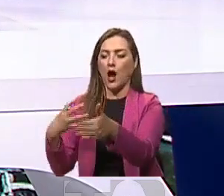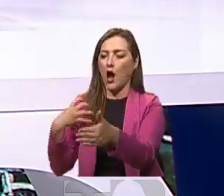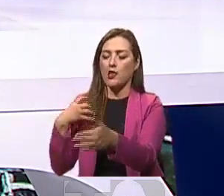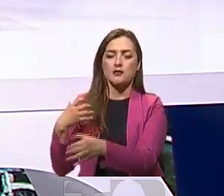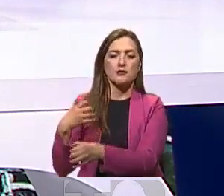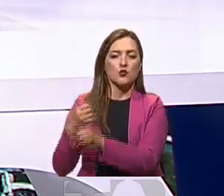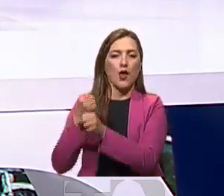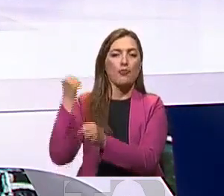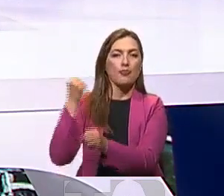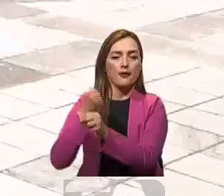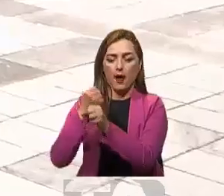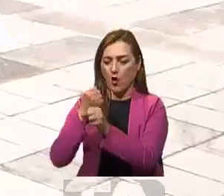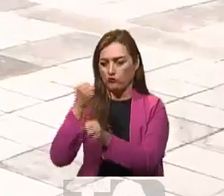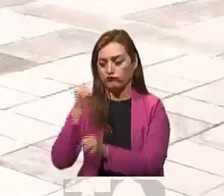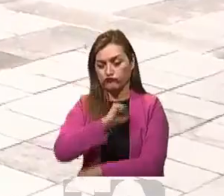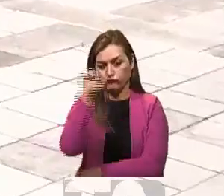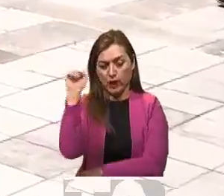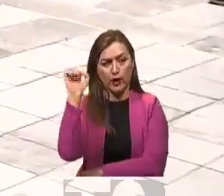y trabajo.